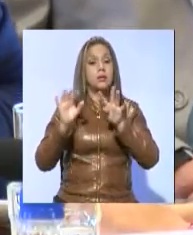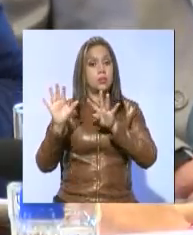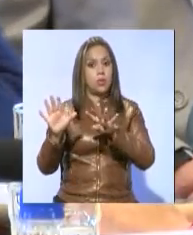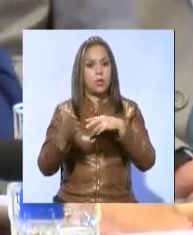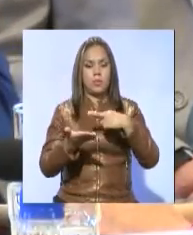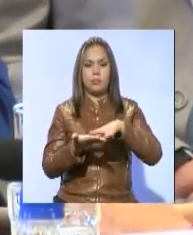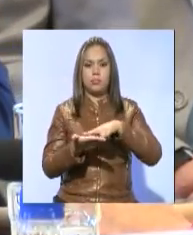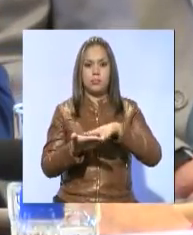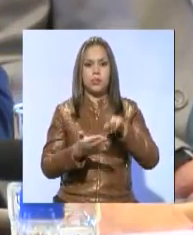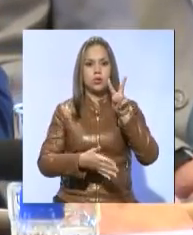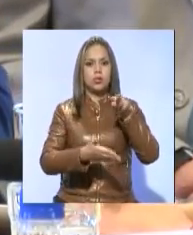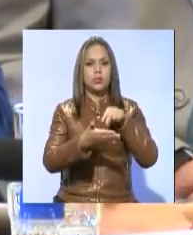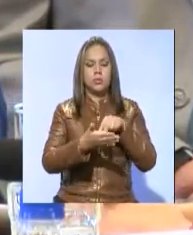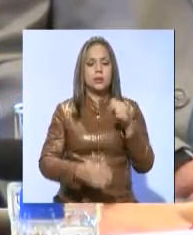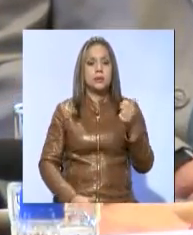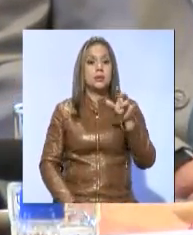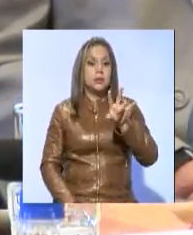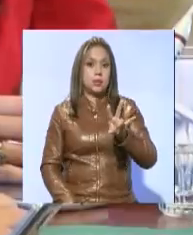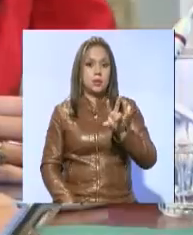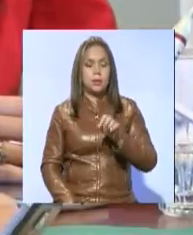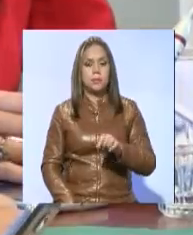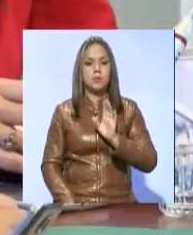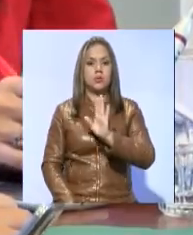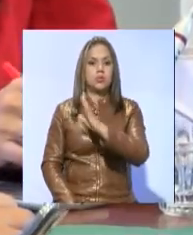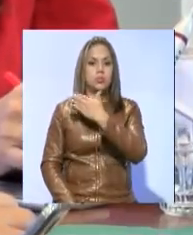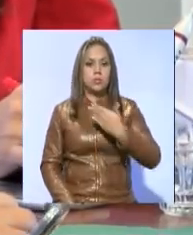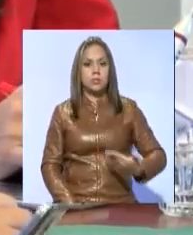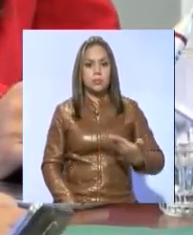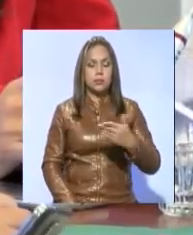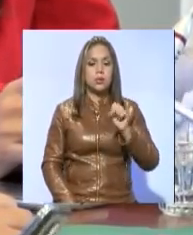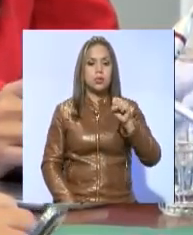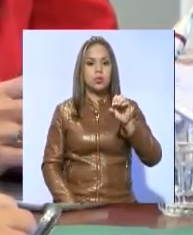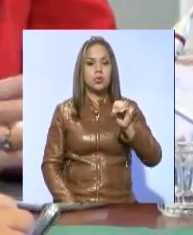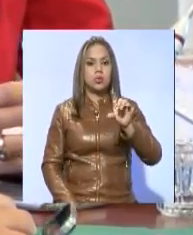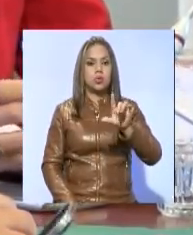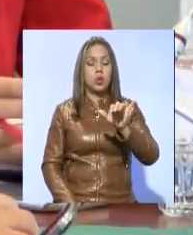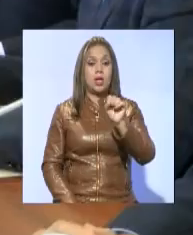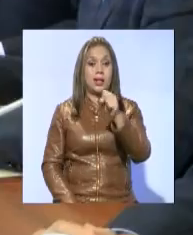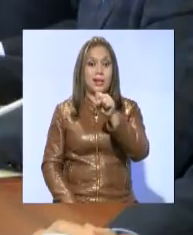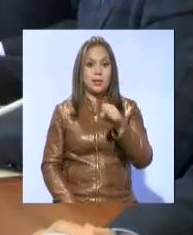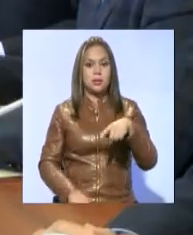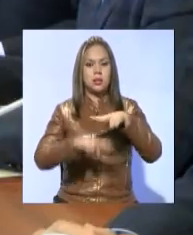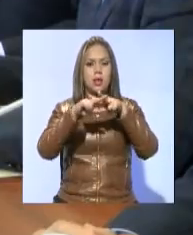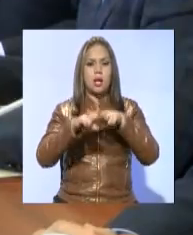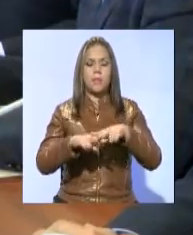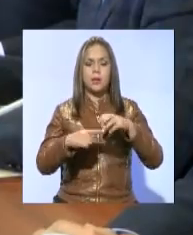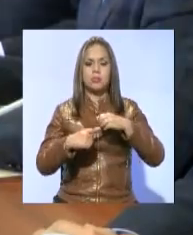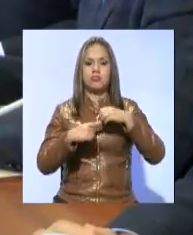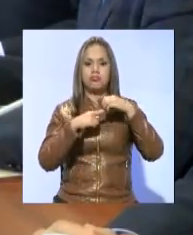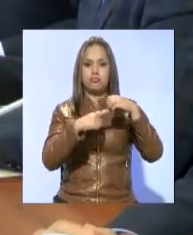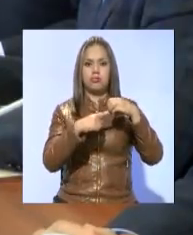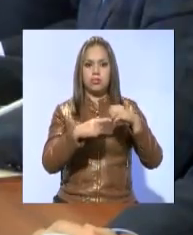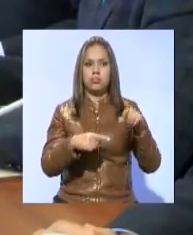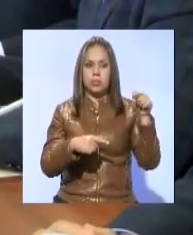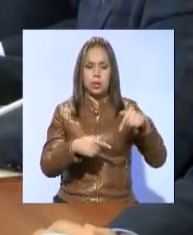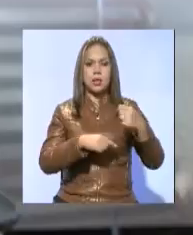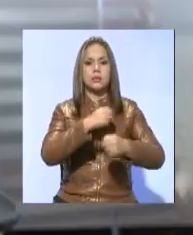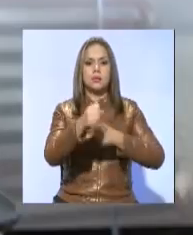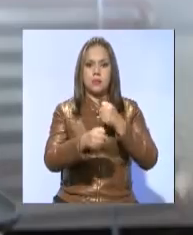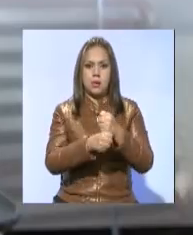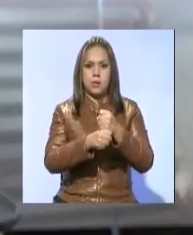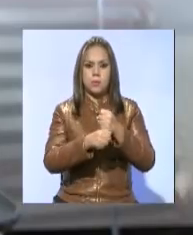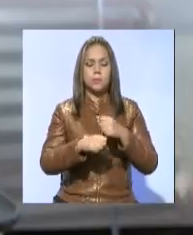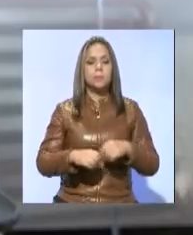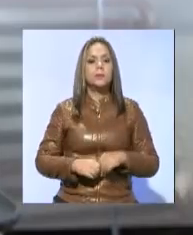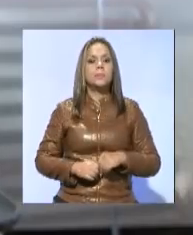este 2017. Su presidenta, la asambleísta Doris Solís, hizo un repaso de los principales hitos de este año que termina.